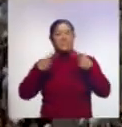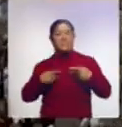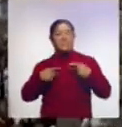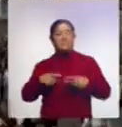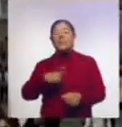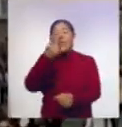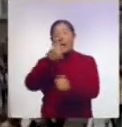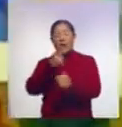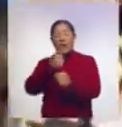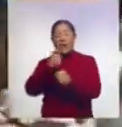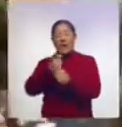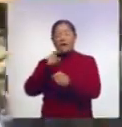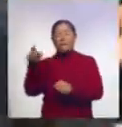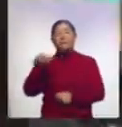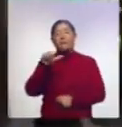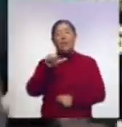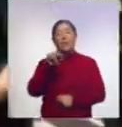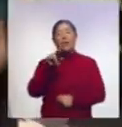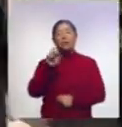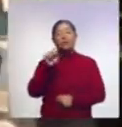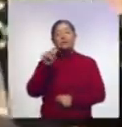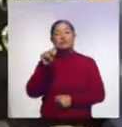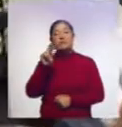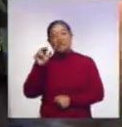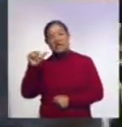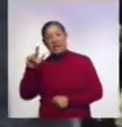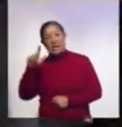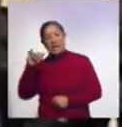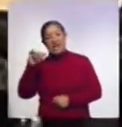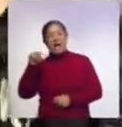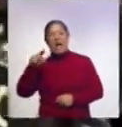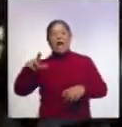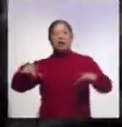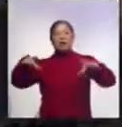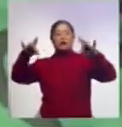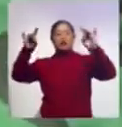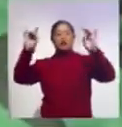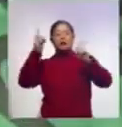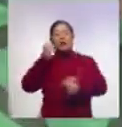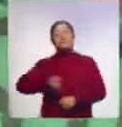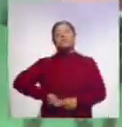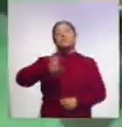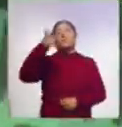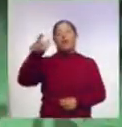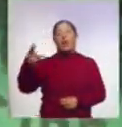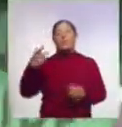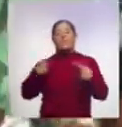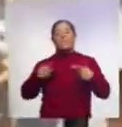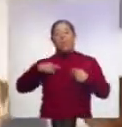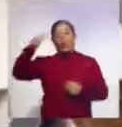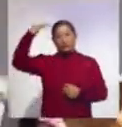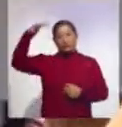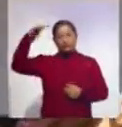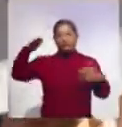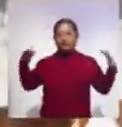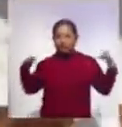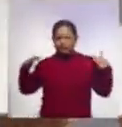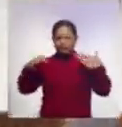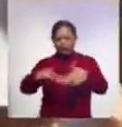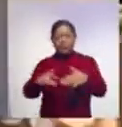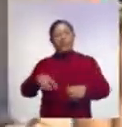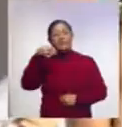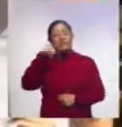tuvieron lugar en Australia. Esta es la primera vez que los adultos se suman a las protestas ecologistas a gran escala, como aquí en Hong